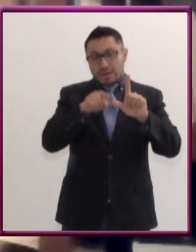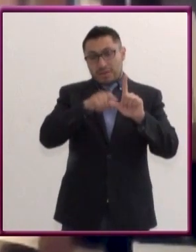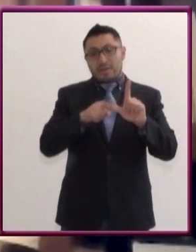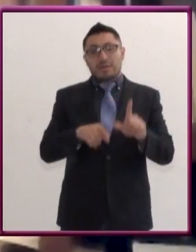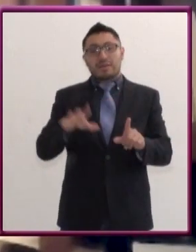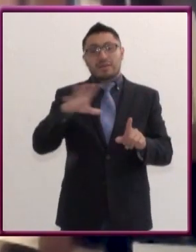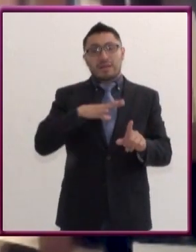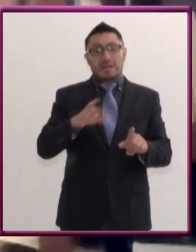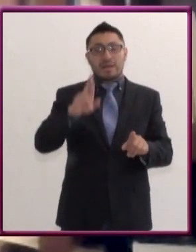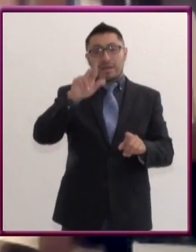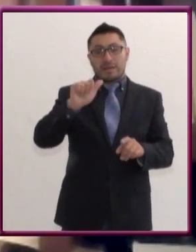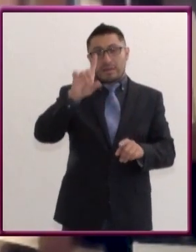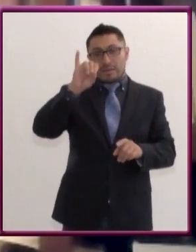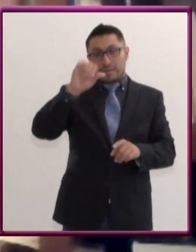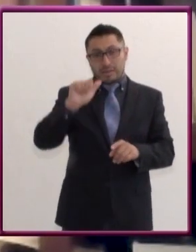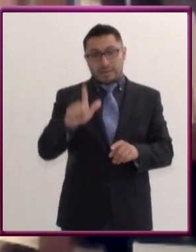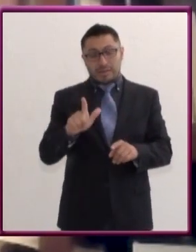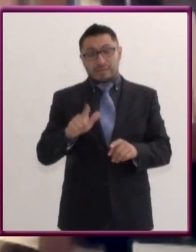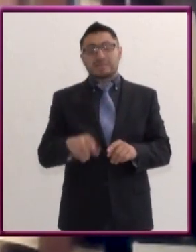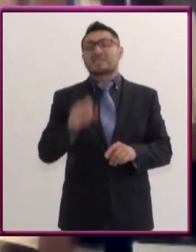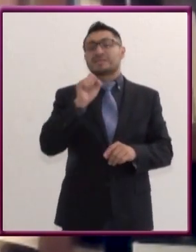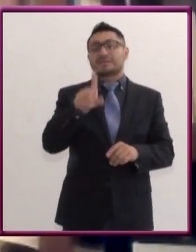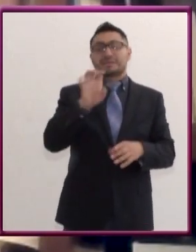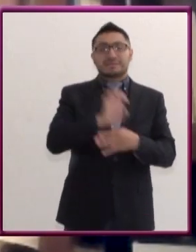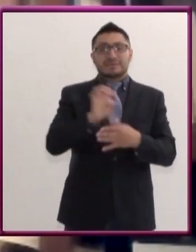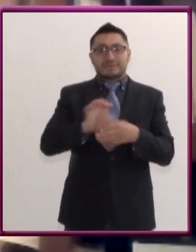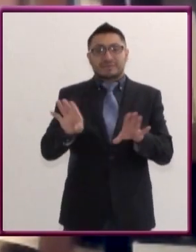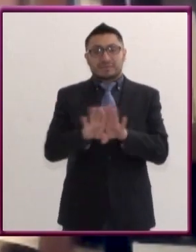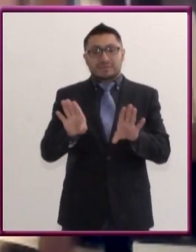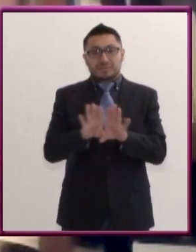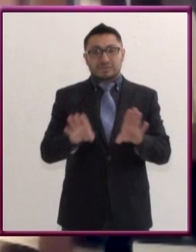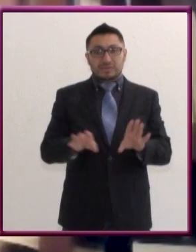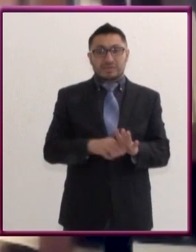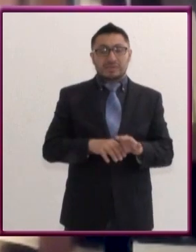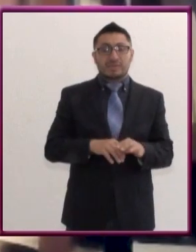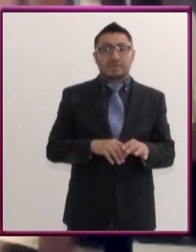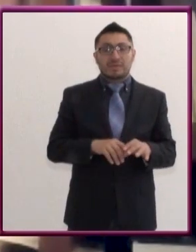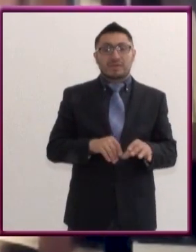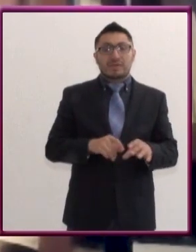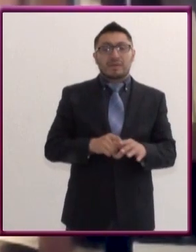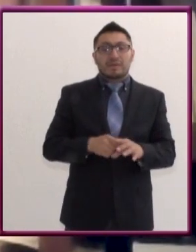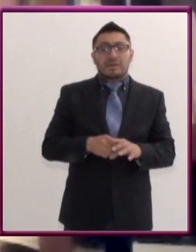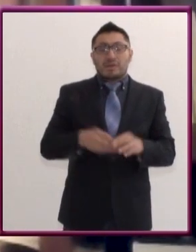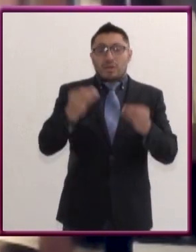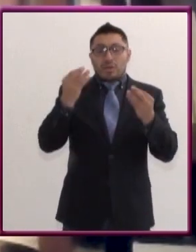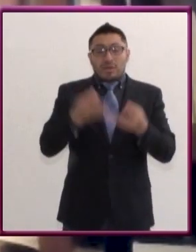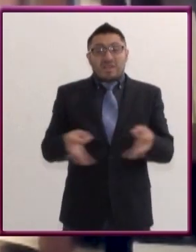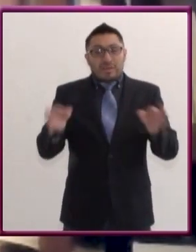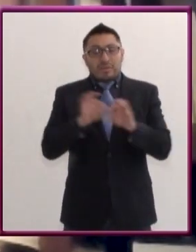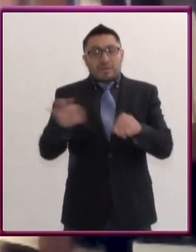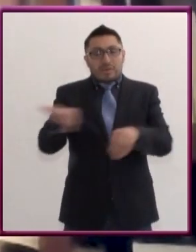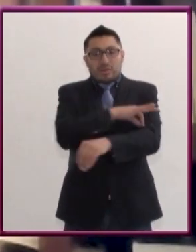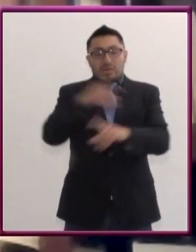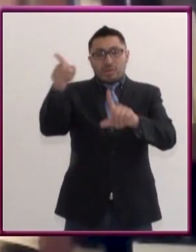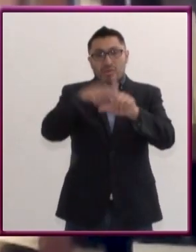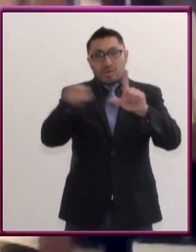allí aparece el radián. Entonces, pi juega un papel muy importante en la medición de